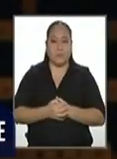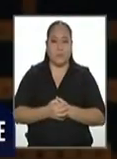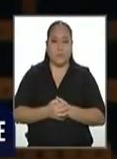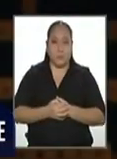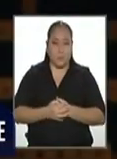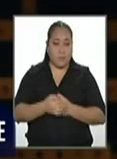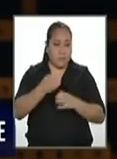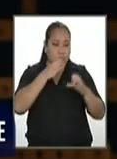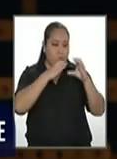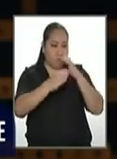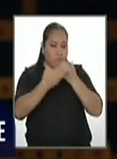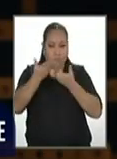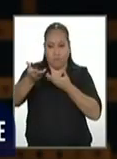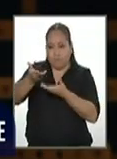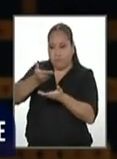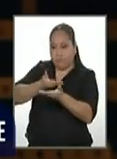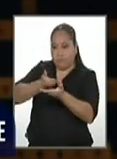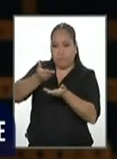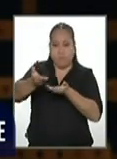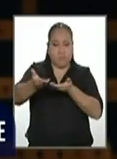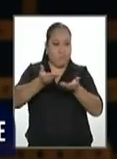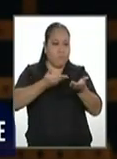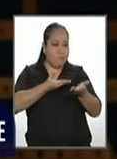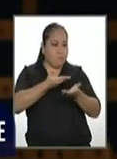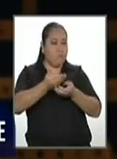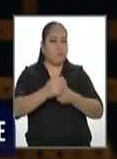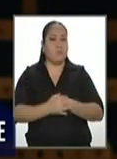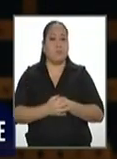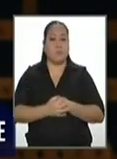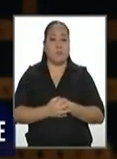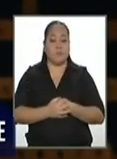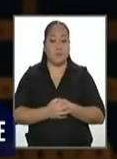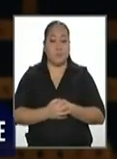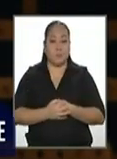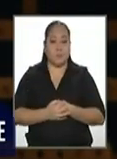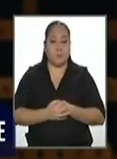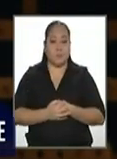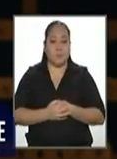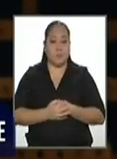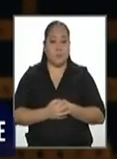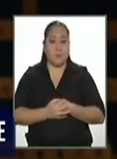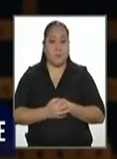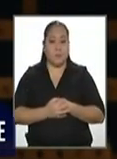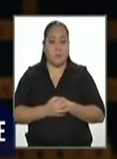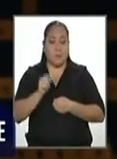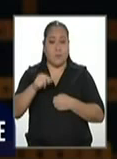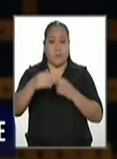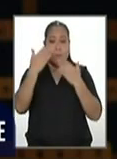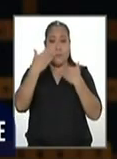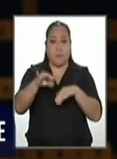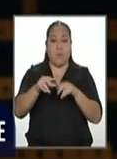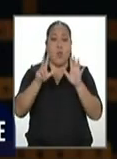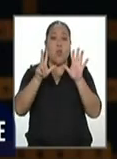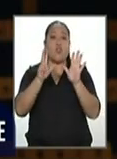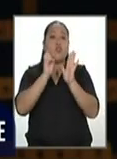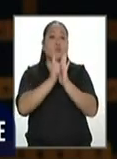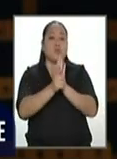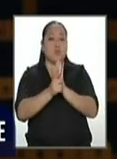un diálogo interactivo que se tiene tiene un plazo de